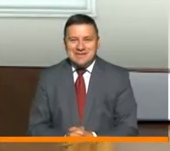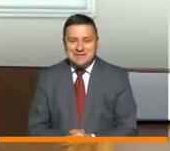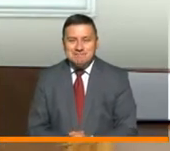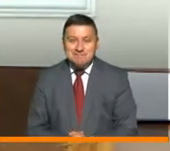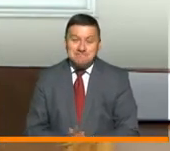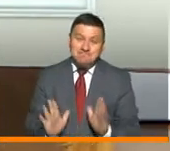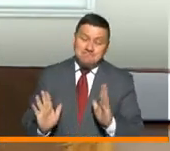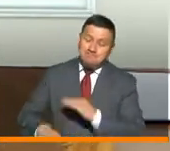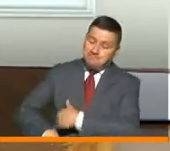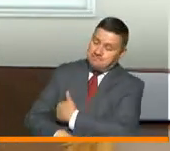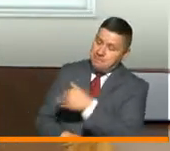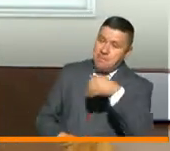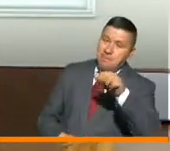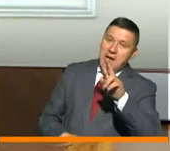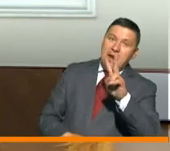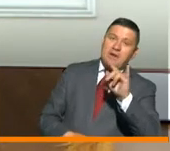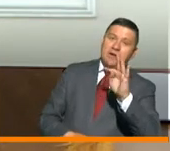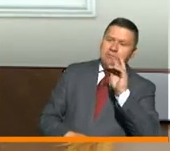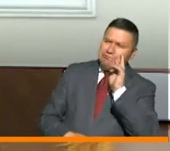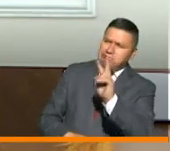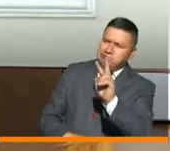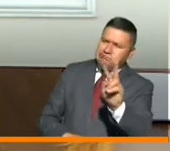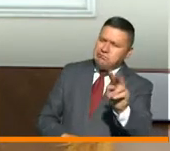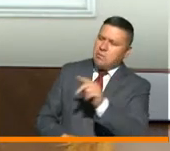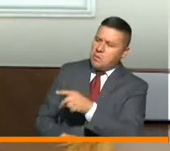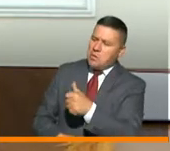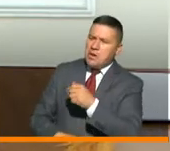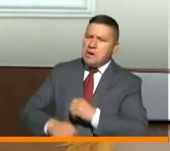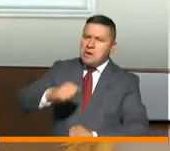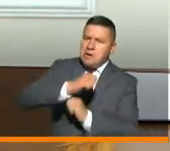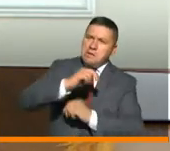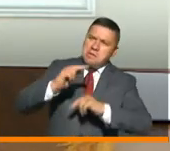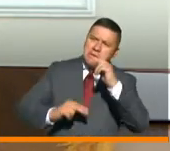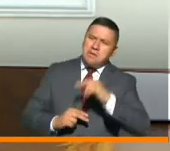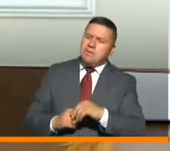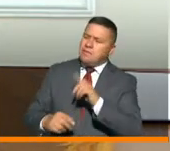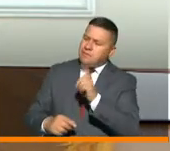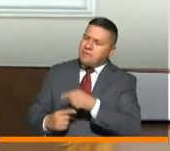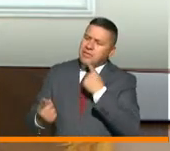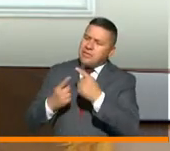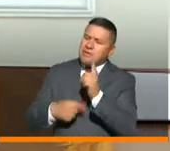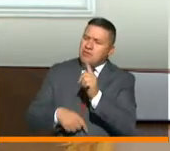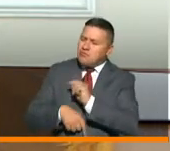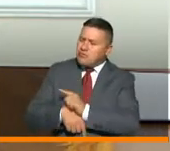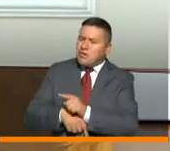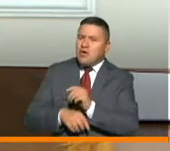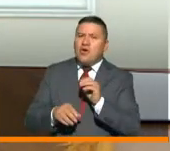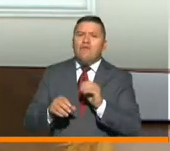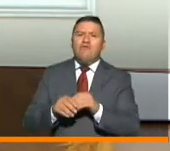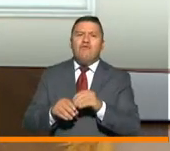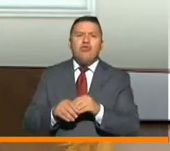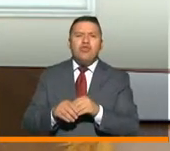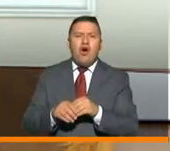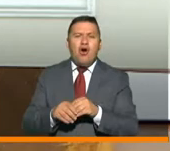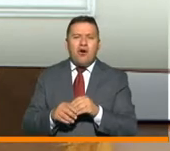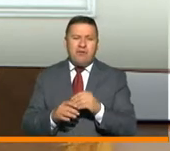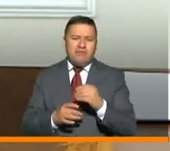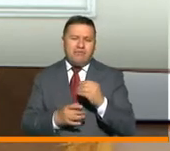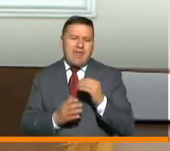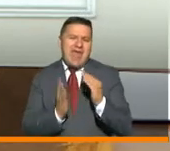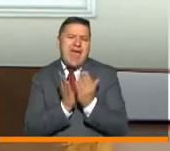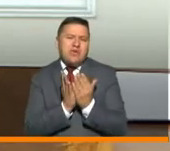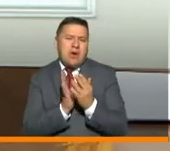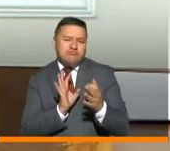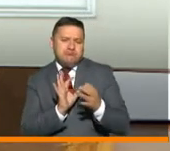Y ministra María Victoria, viendo también estos avances en infraestructura, hablemos por un instante del Fondo de Solidaridad Educativa. Es